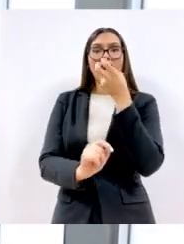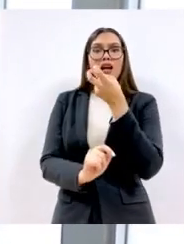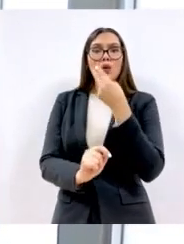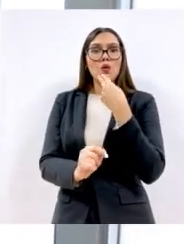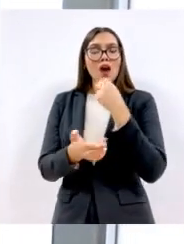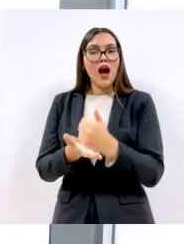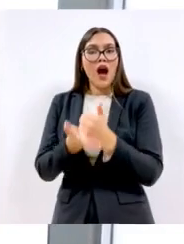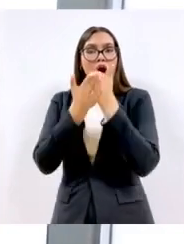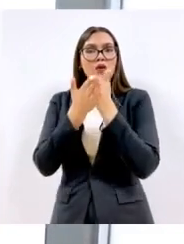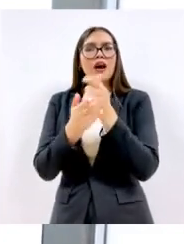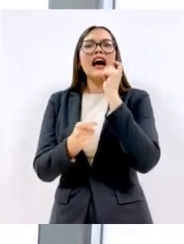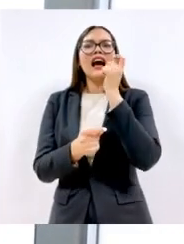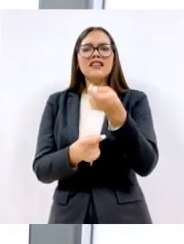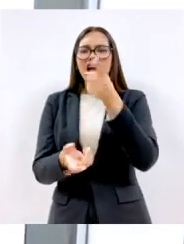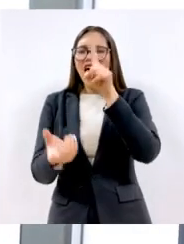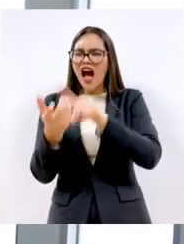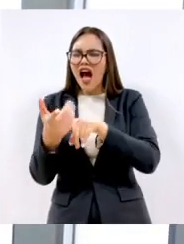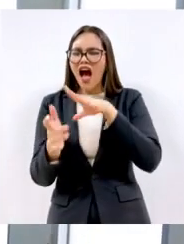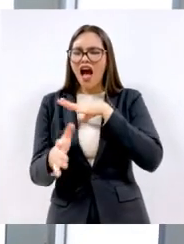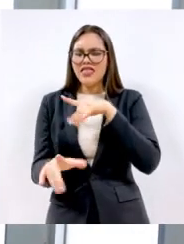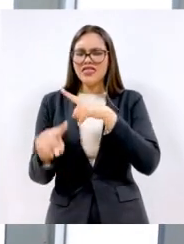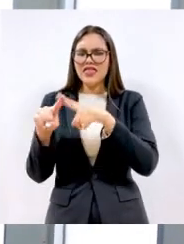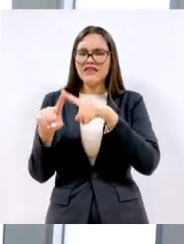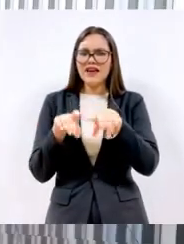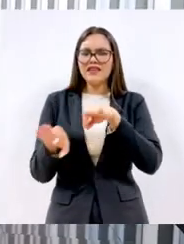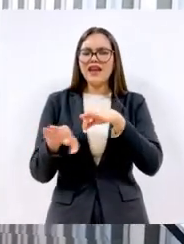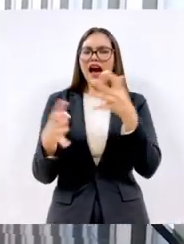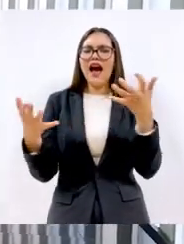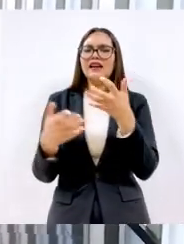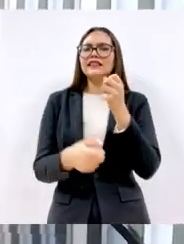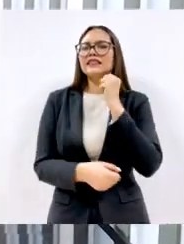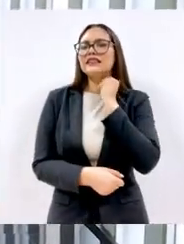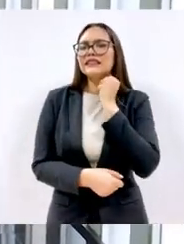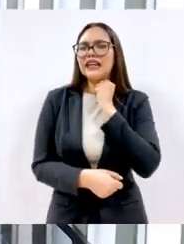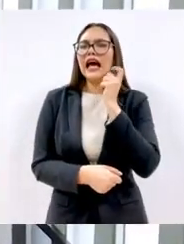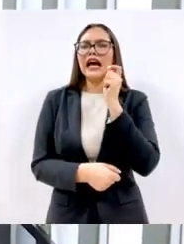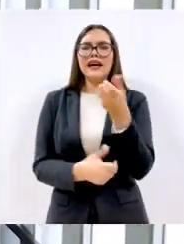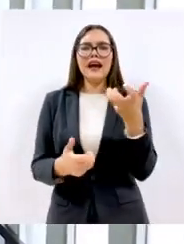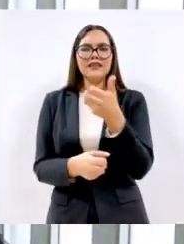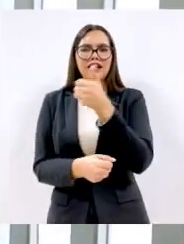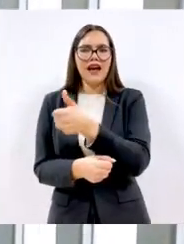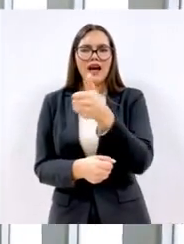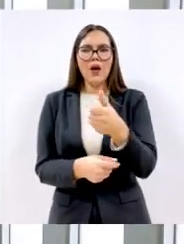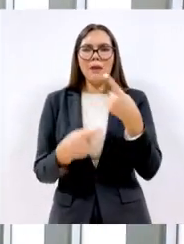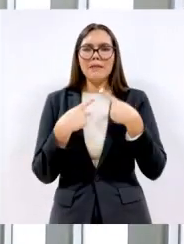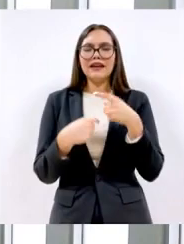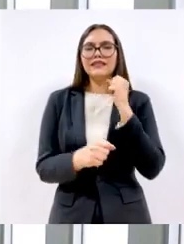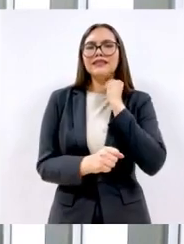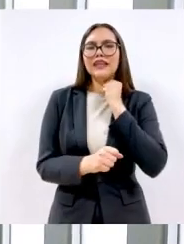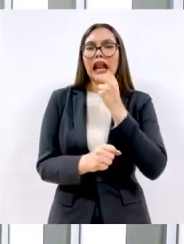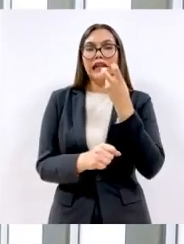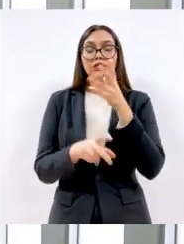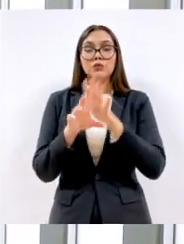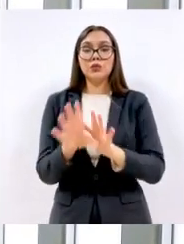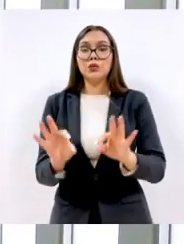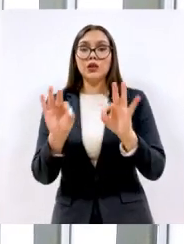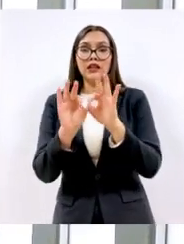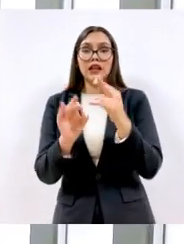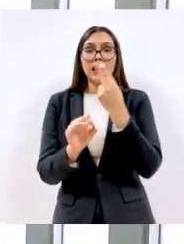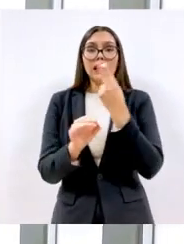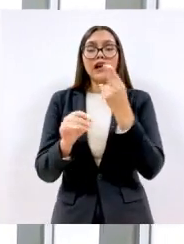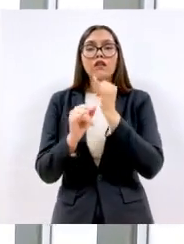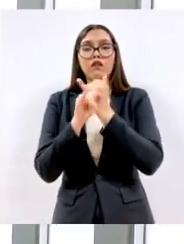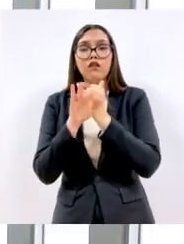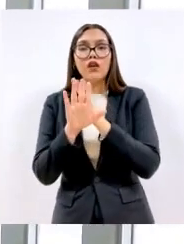Congreso aportan todo el trabajo que se hace en el Senado, aportan el conocimiento, el trabajo que hacemos cada uno de los senadores y